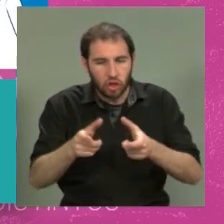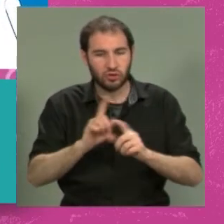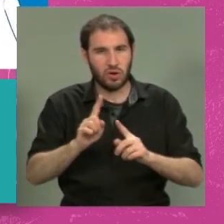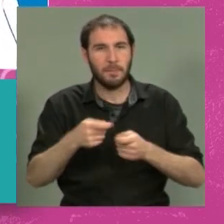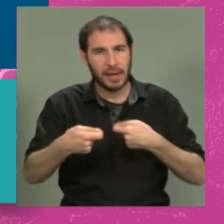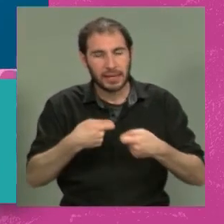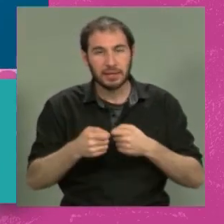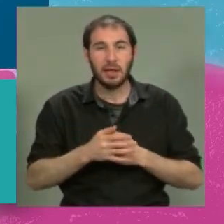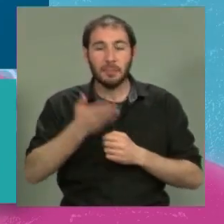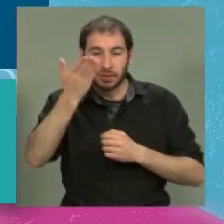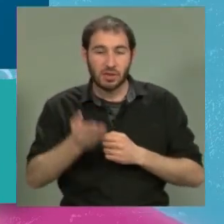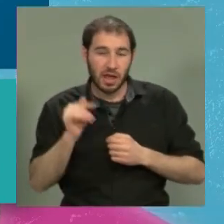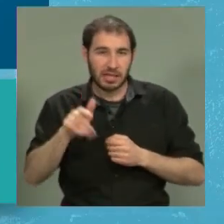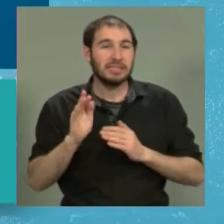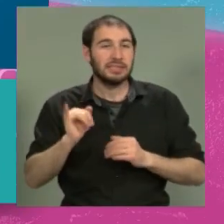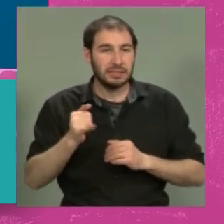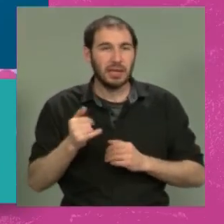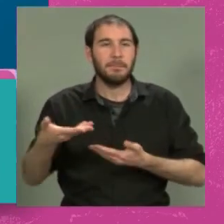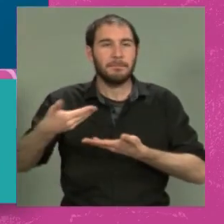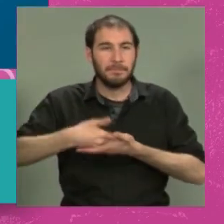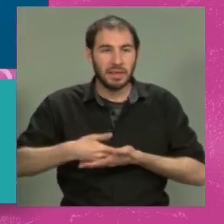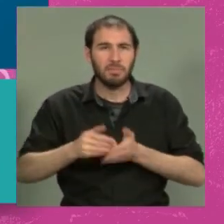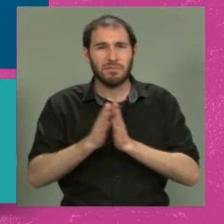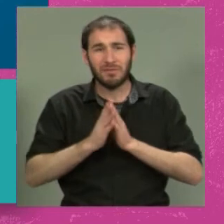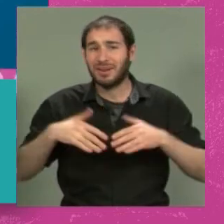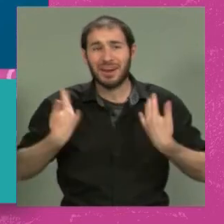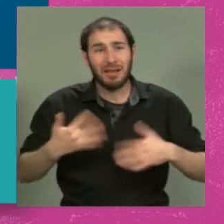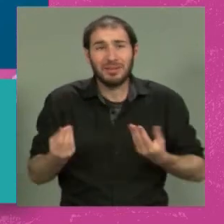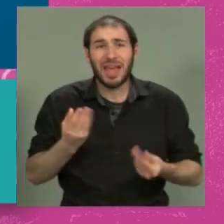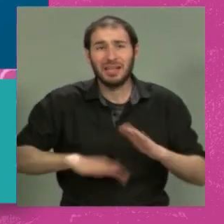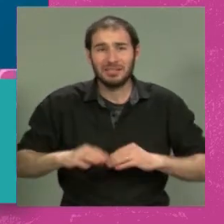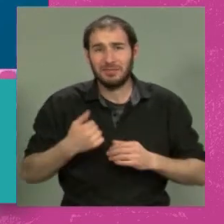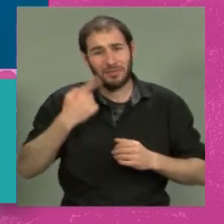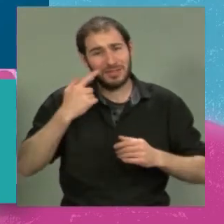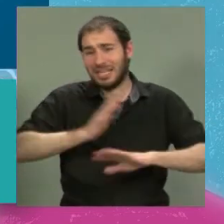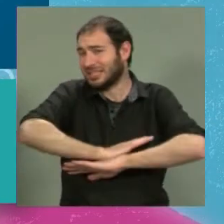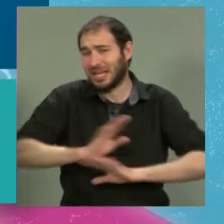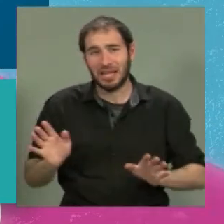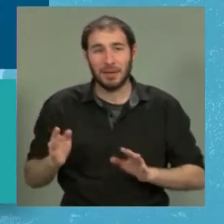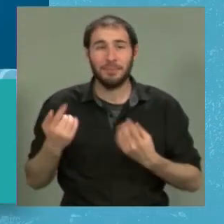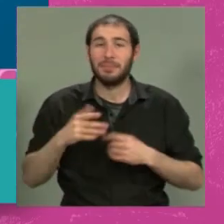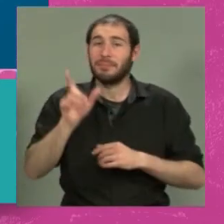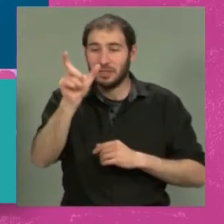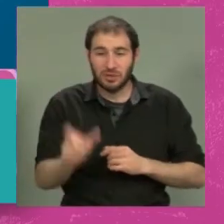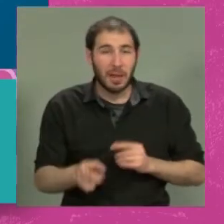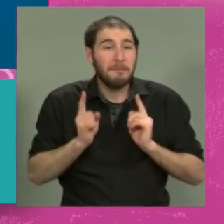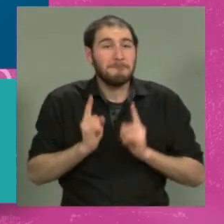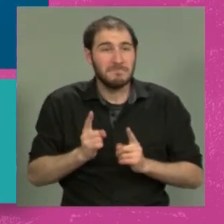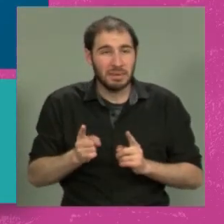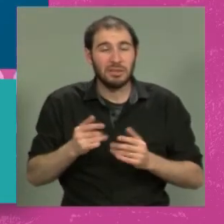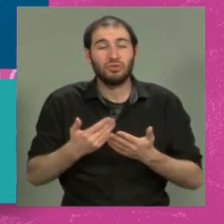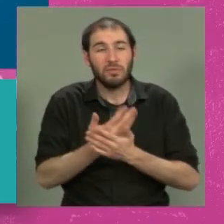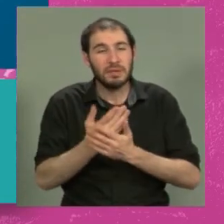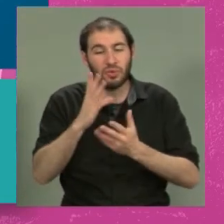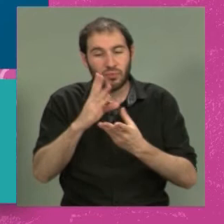Entonces, obviamente esa persona sí es probable que nos pida, doctor, haga algo, no quiero vivir más. Pero si ese mismo paciente, después de aliviar el sufrimiento,